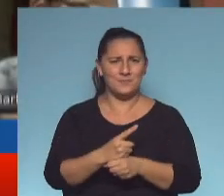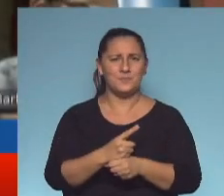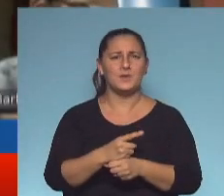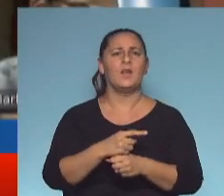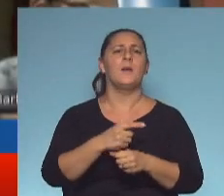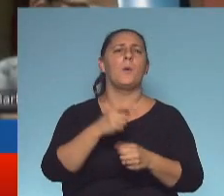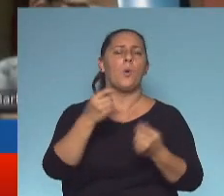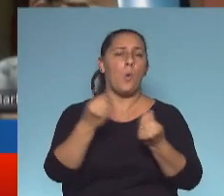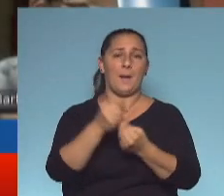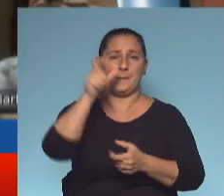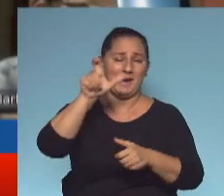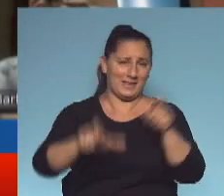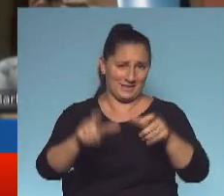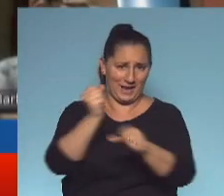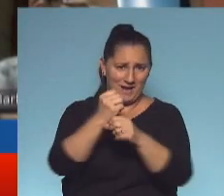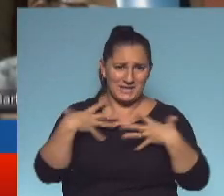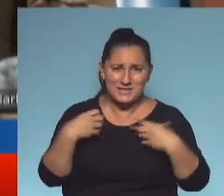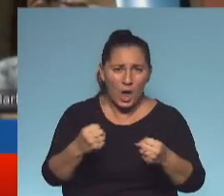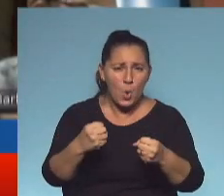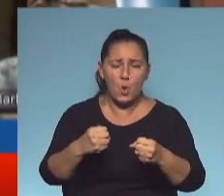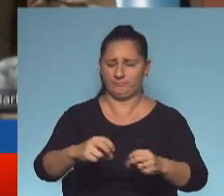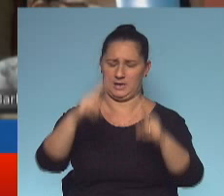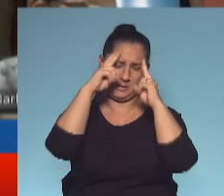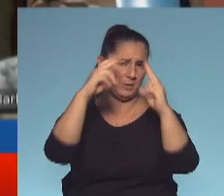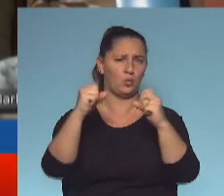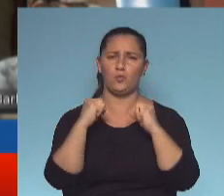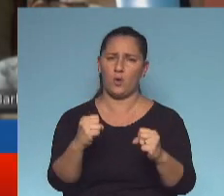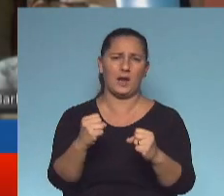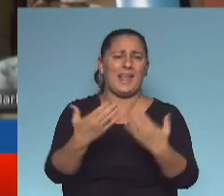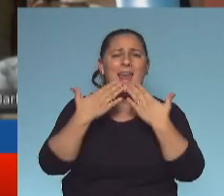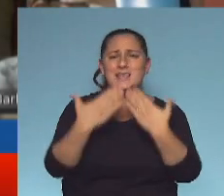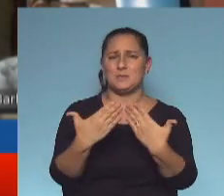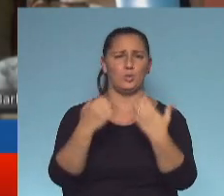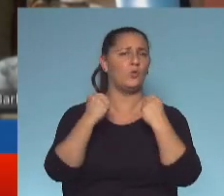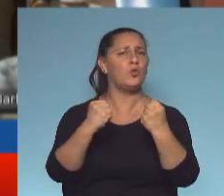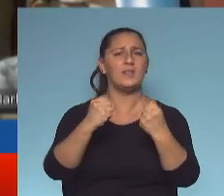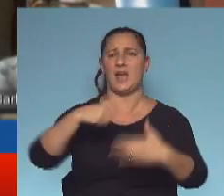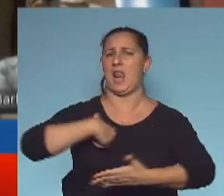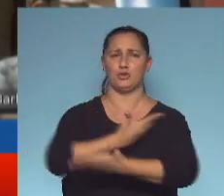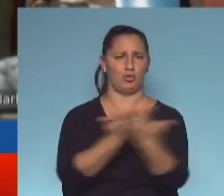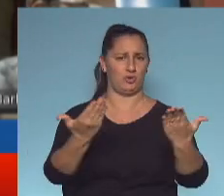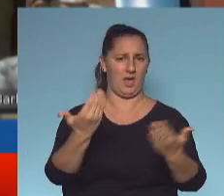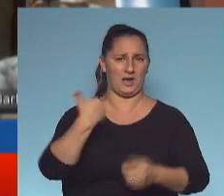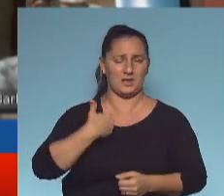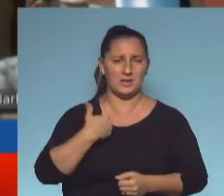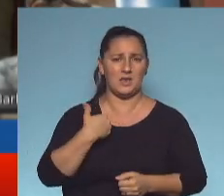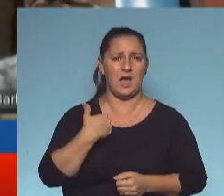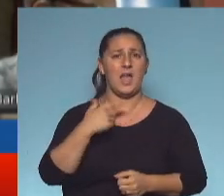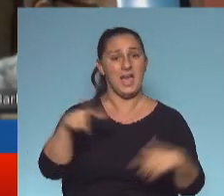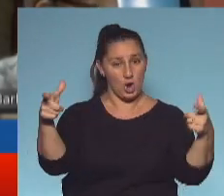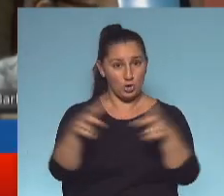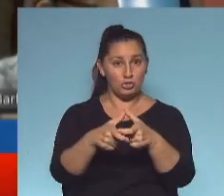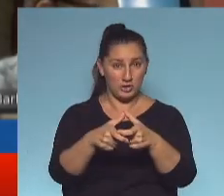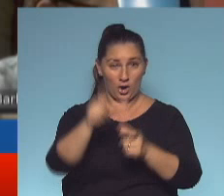junto con los agentes sanitarios, el mayor de los respetos y el agradecimiento de toda la sociedad argentina. Y en este Consejo